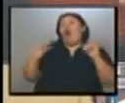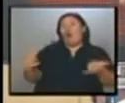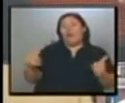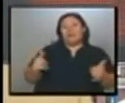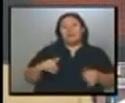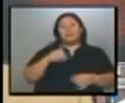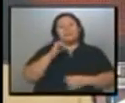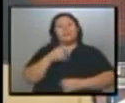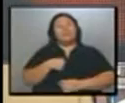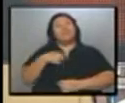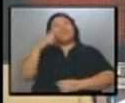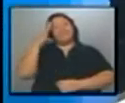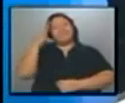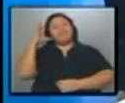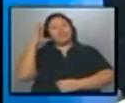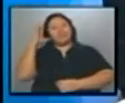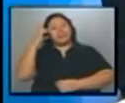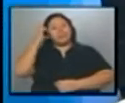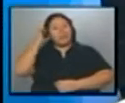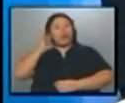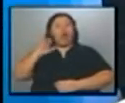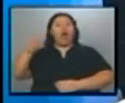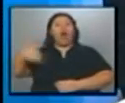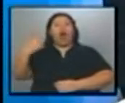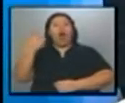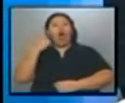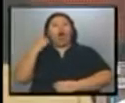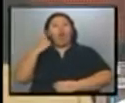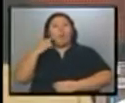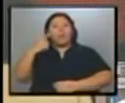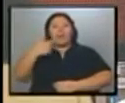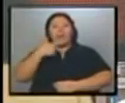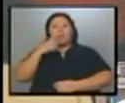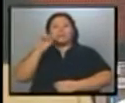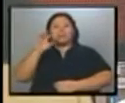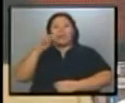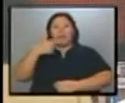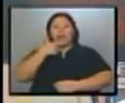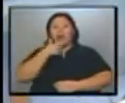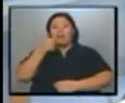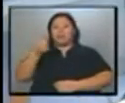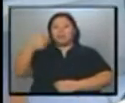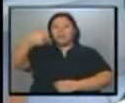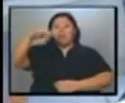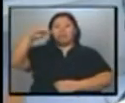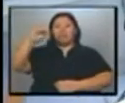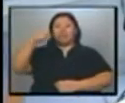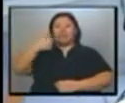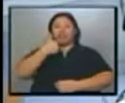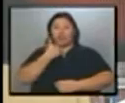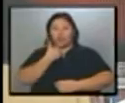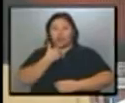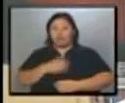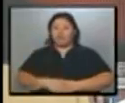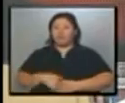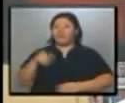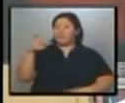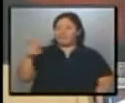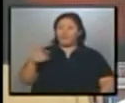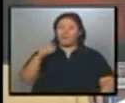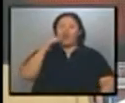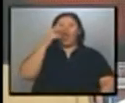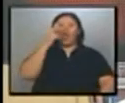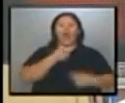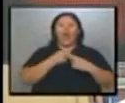de Sancho. Bien, pero Sancho tiene más años que Martín, tiene 10 más por lo menos. ¿Cómo, ¿sí? ¿Cómo se habrá puesto Romina de nerviosa que lo nombró Martín? Sí, a